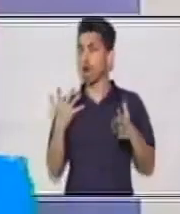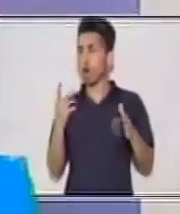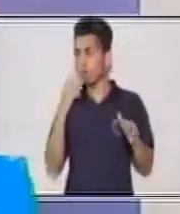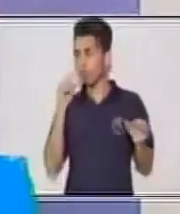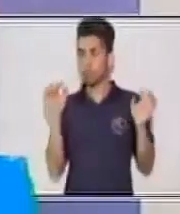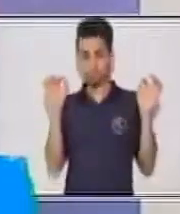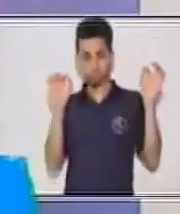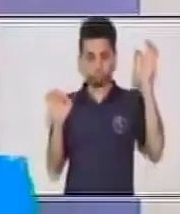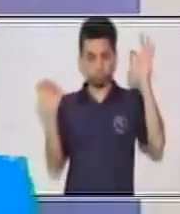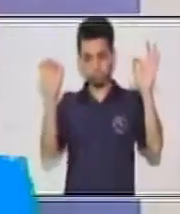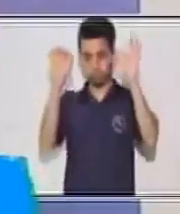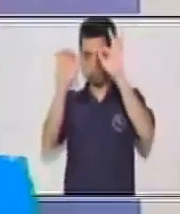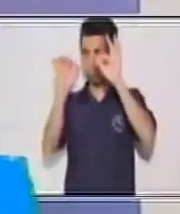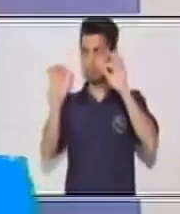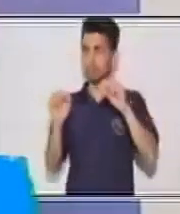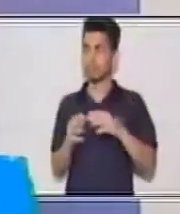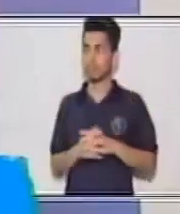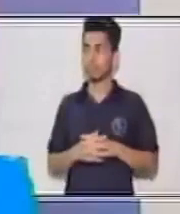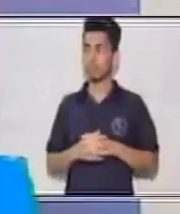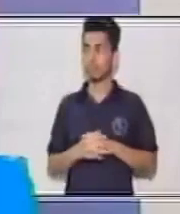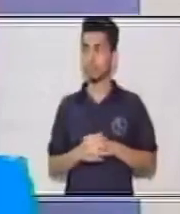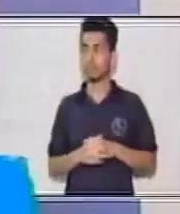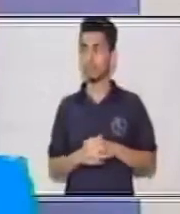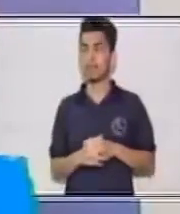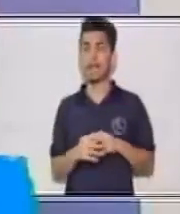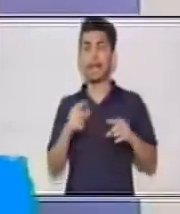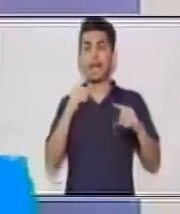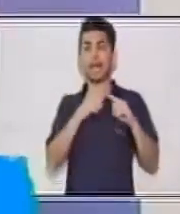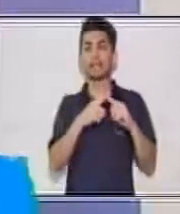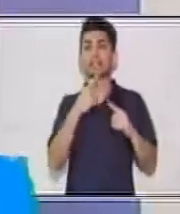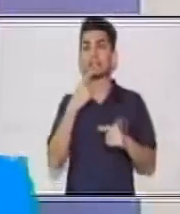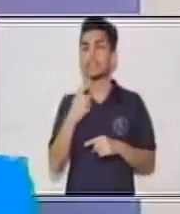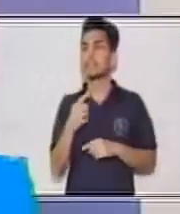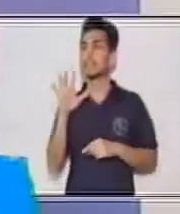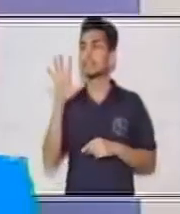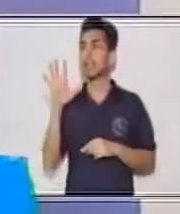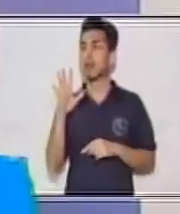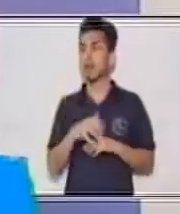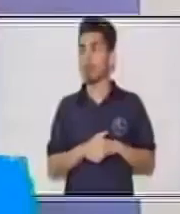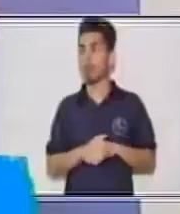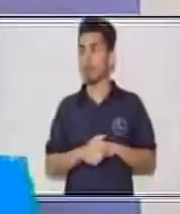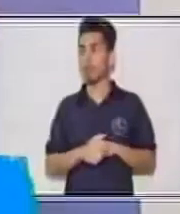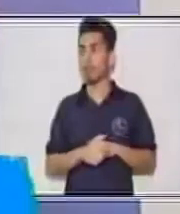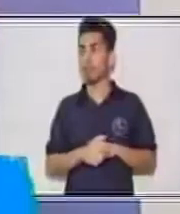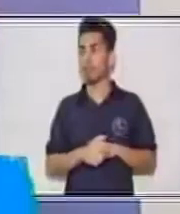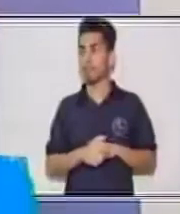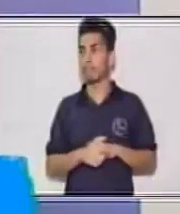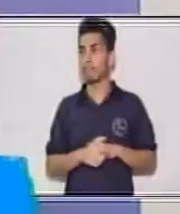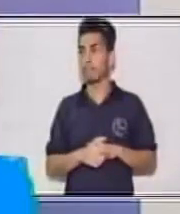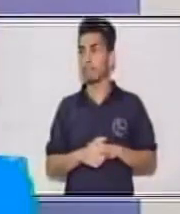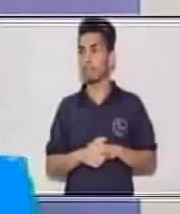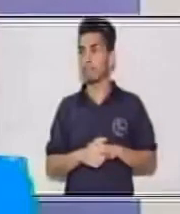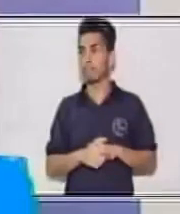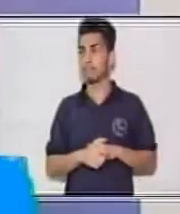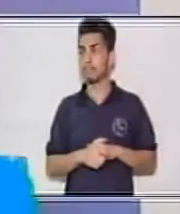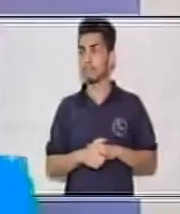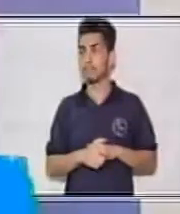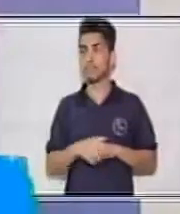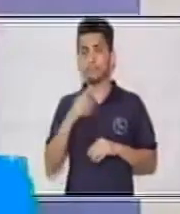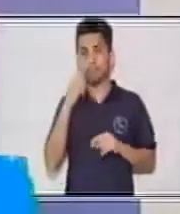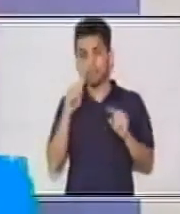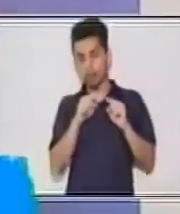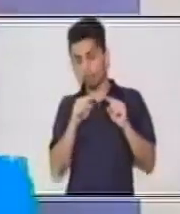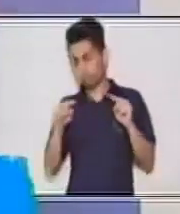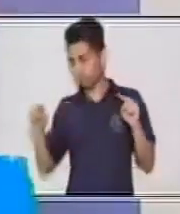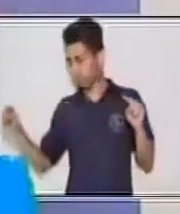voy a venir al punto de X y dice que es 5. Entonces, en el primer cuadrante, todo este es X.